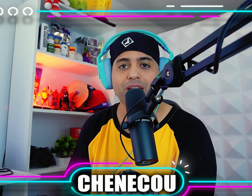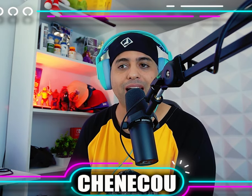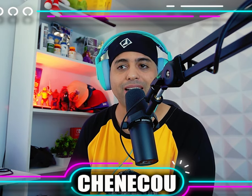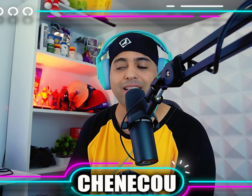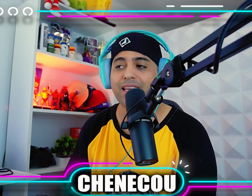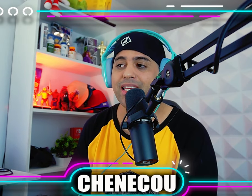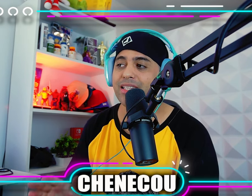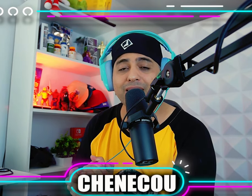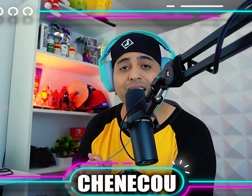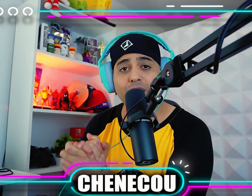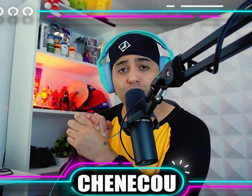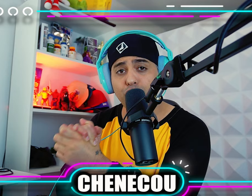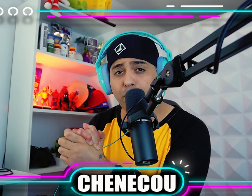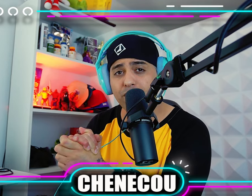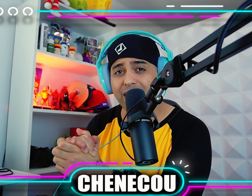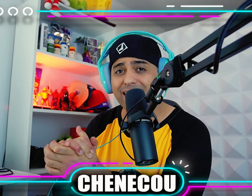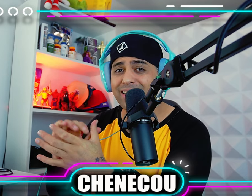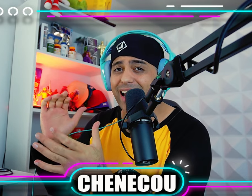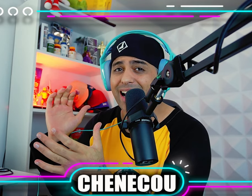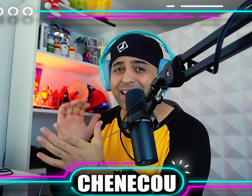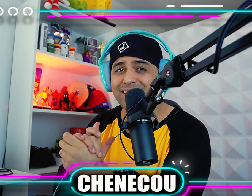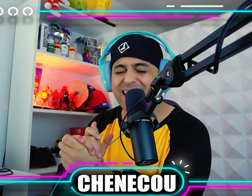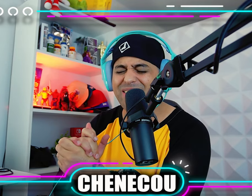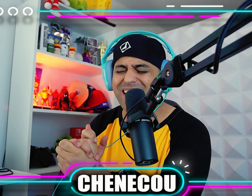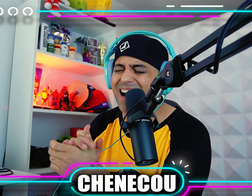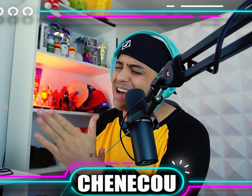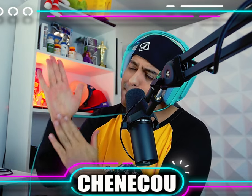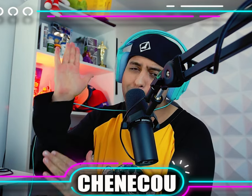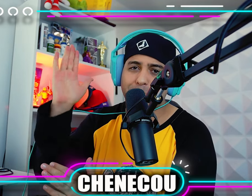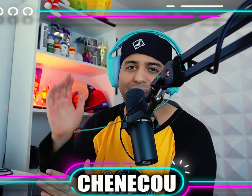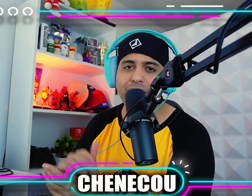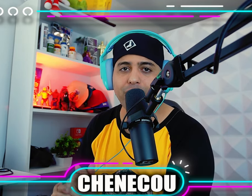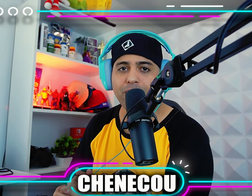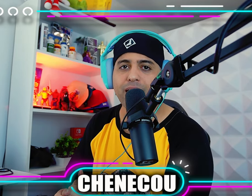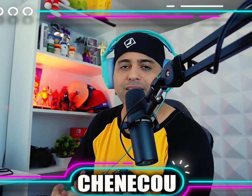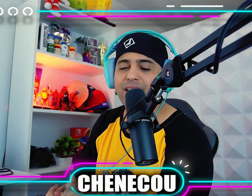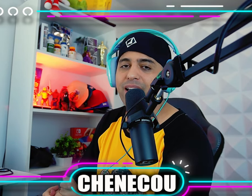lo vamos a dejar hasta aquí, así que con Dios por delante, Argentina